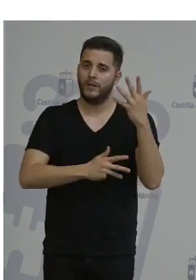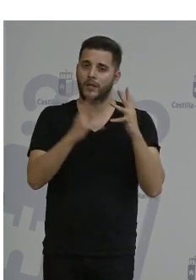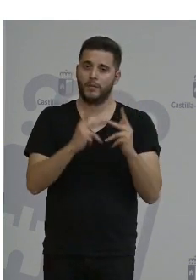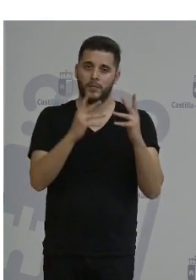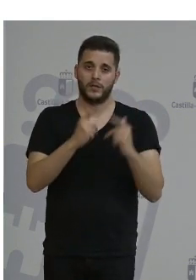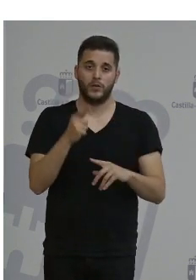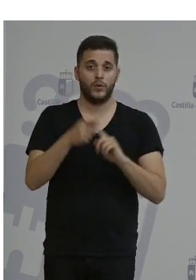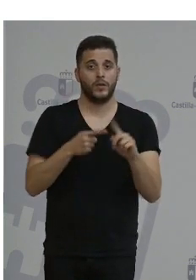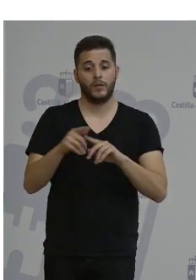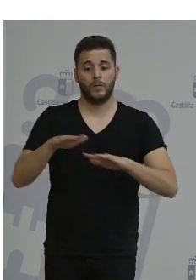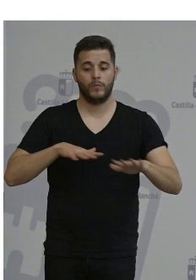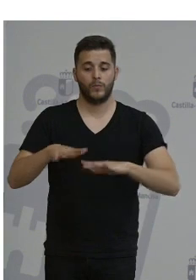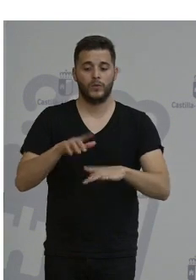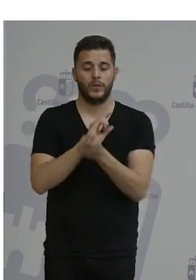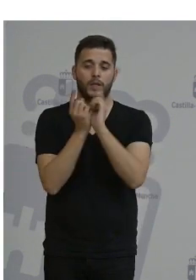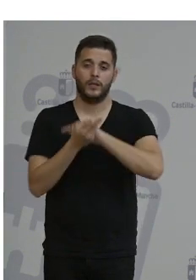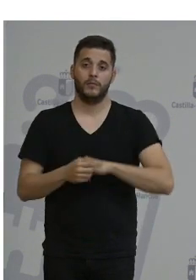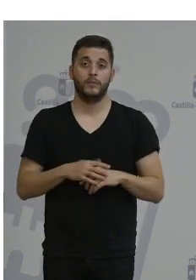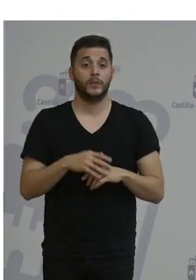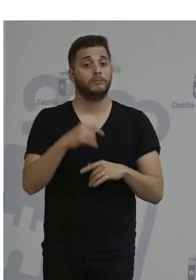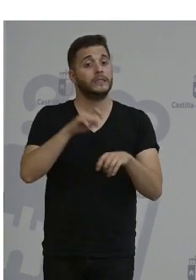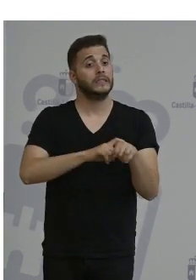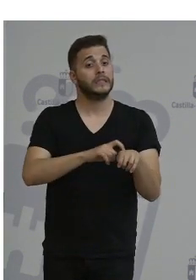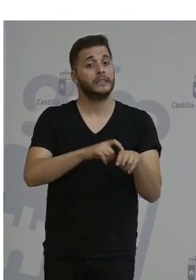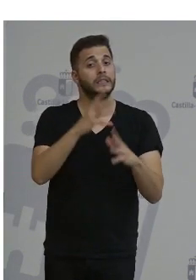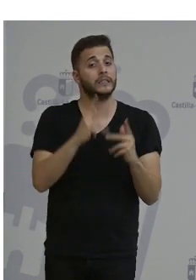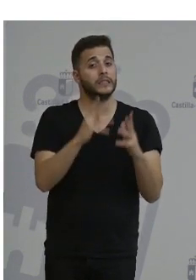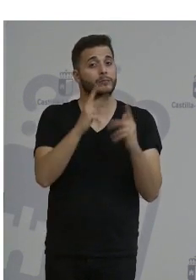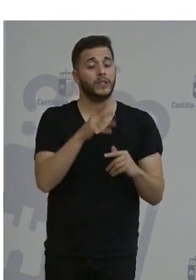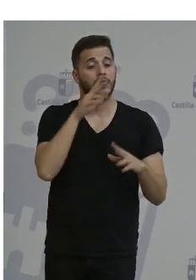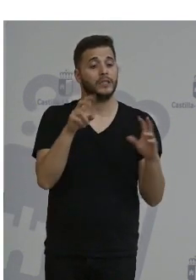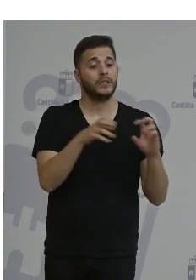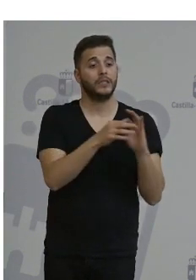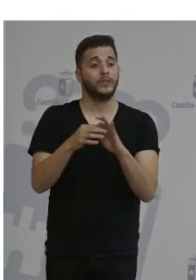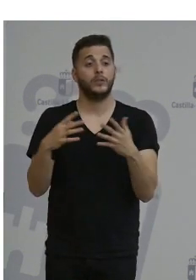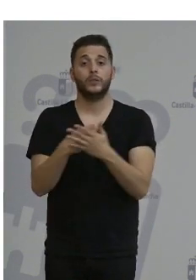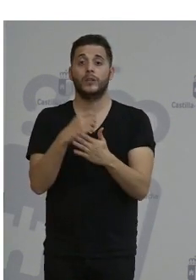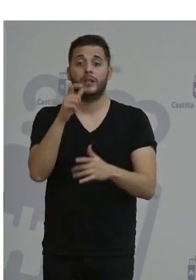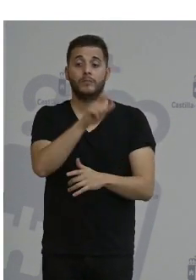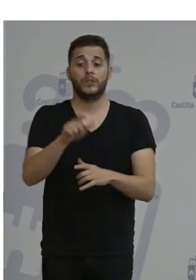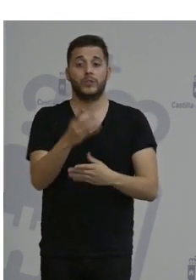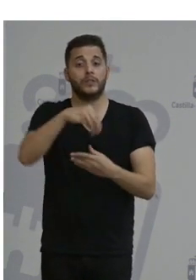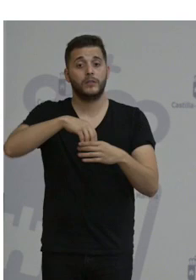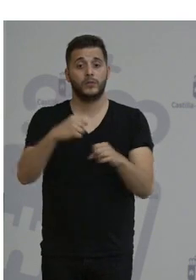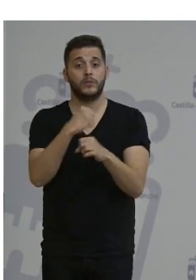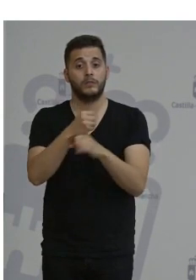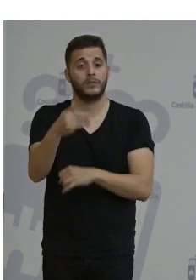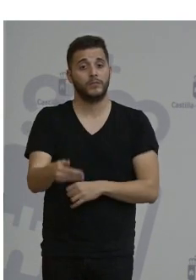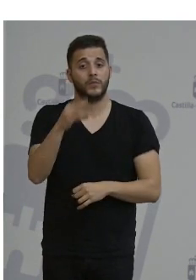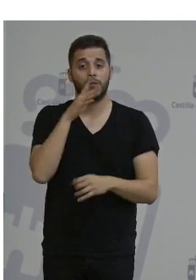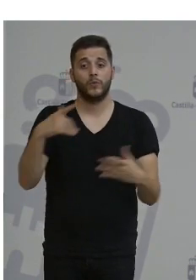cambio. Lo que caracteriza a la Administración en relación con todas las personas que trabajan en ella es la importancia de la